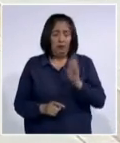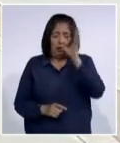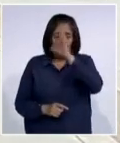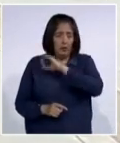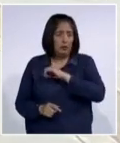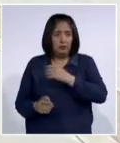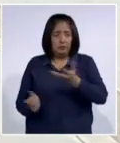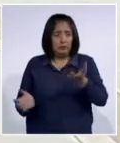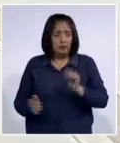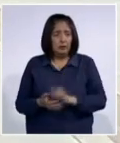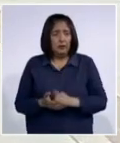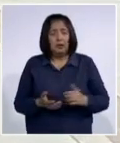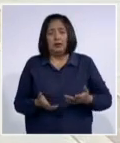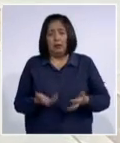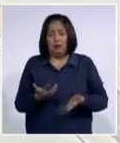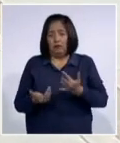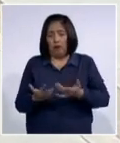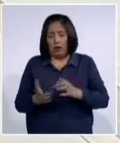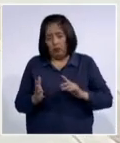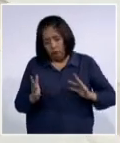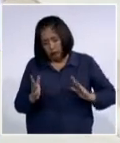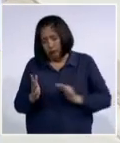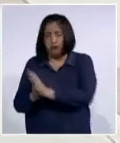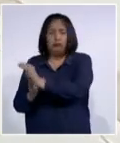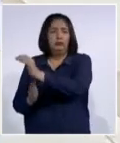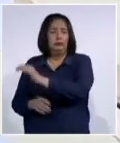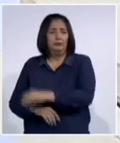de que el fuego le iba a alcanzar.